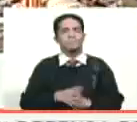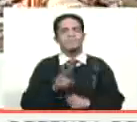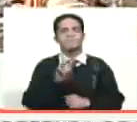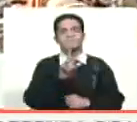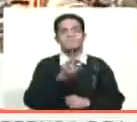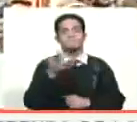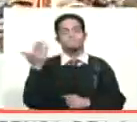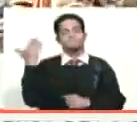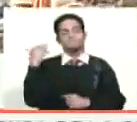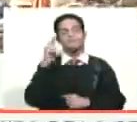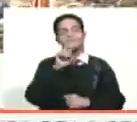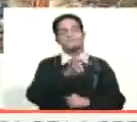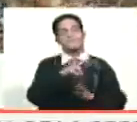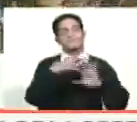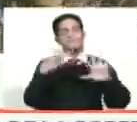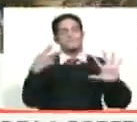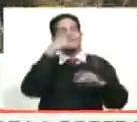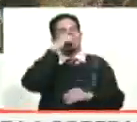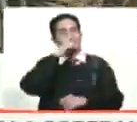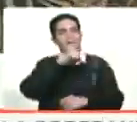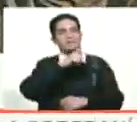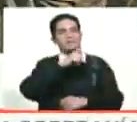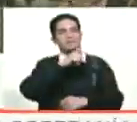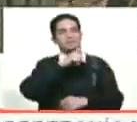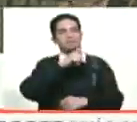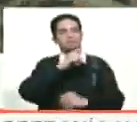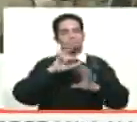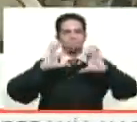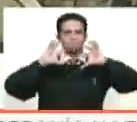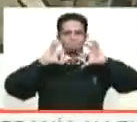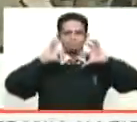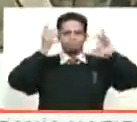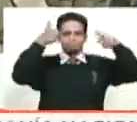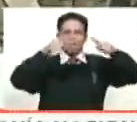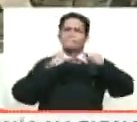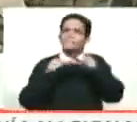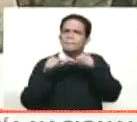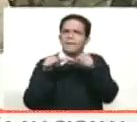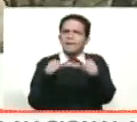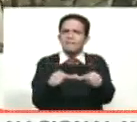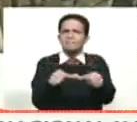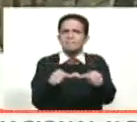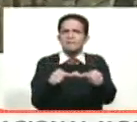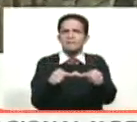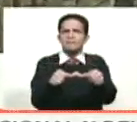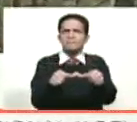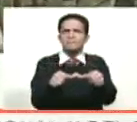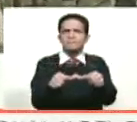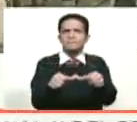...27 años de rebelión permanente.